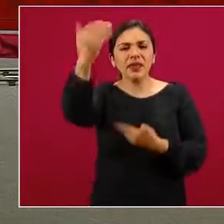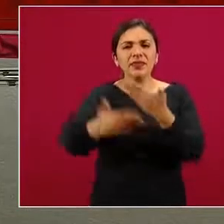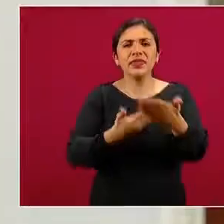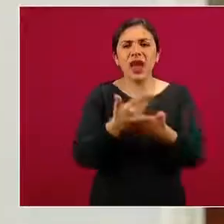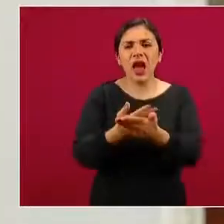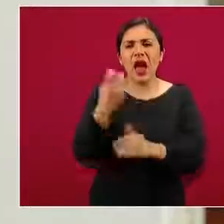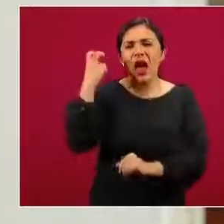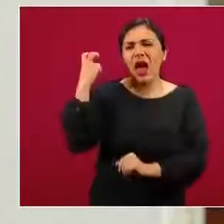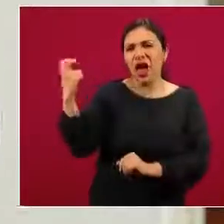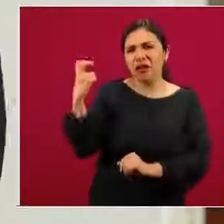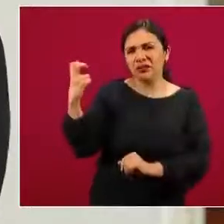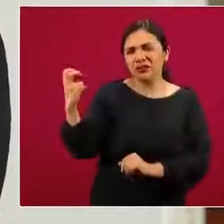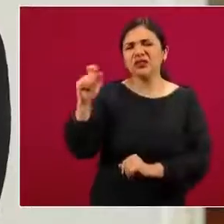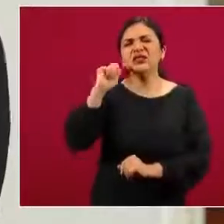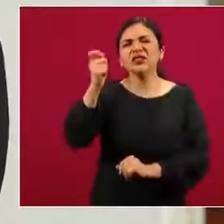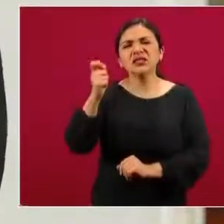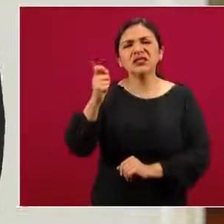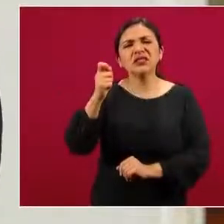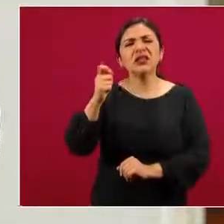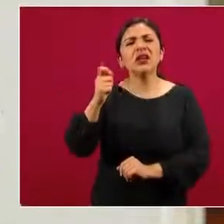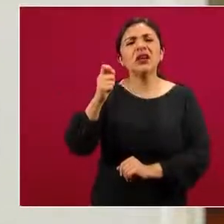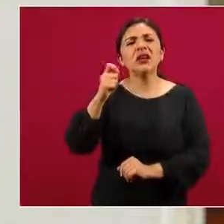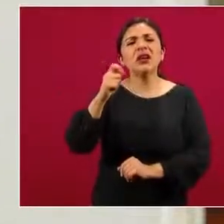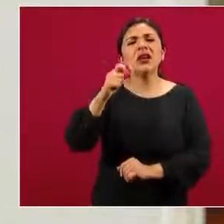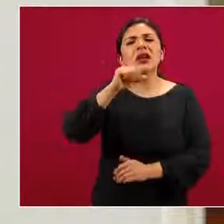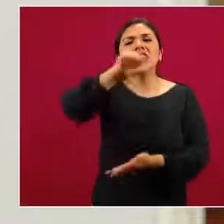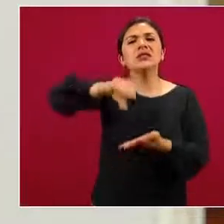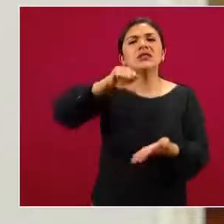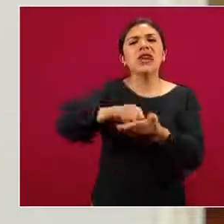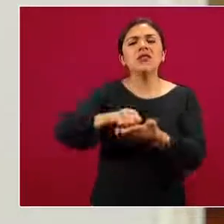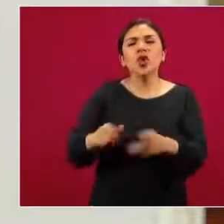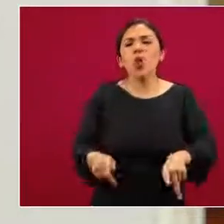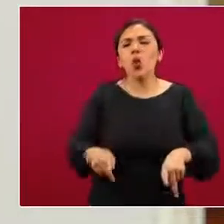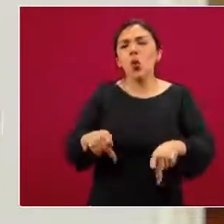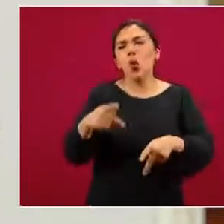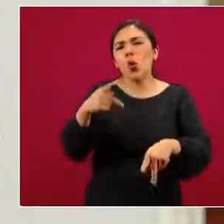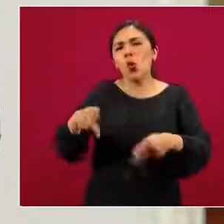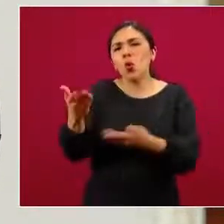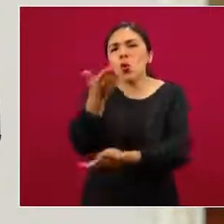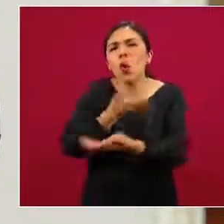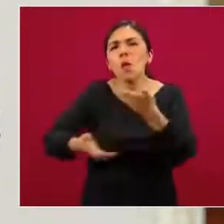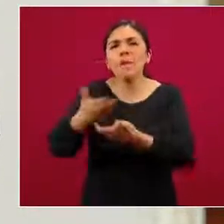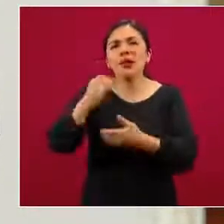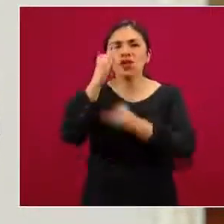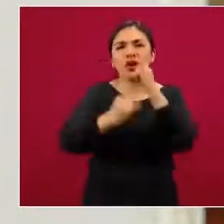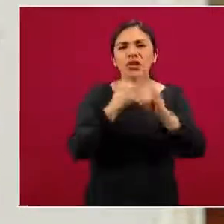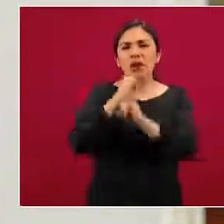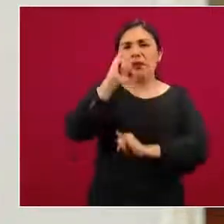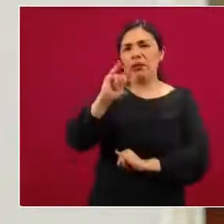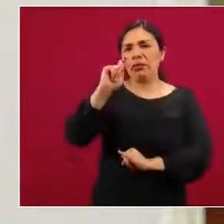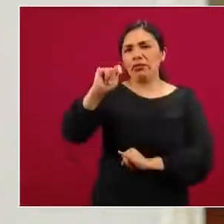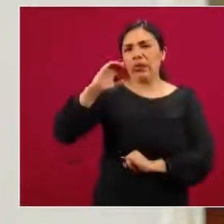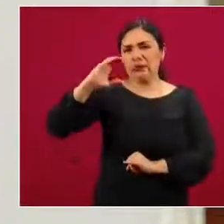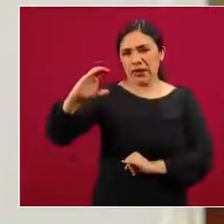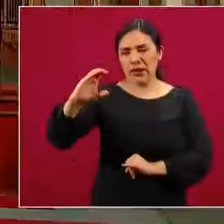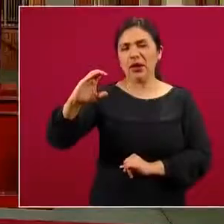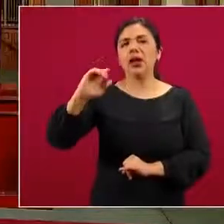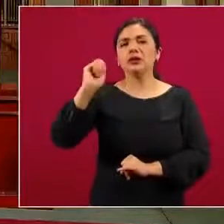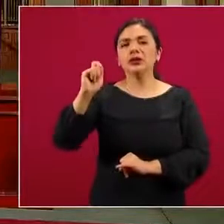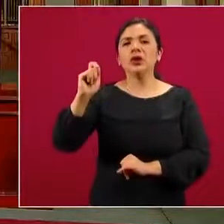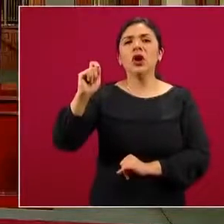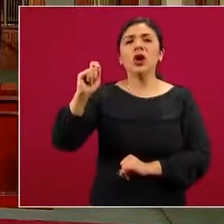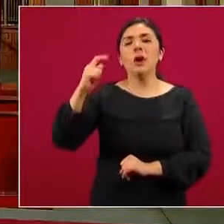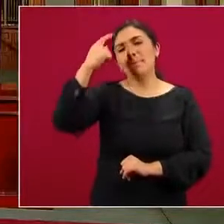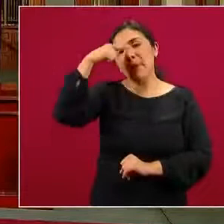Trades, es del Centro de Comercio Internacional, el ITC por sus siglas en inglés, de la Organización